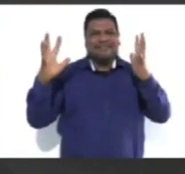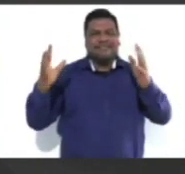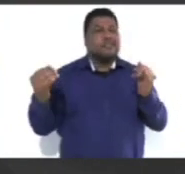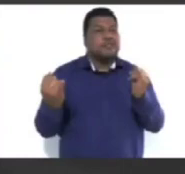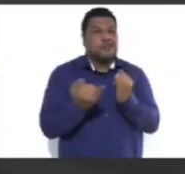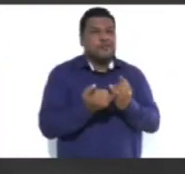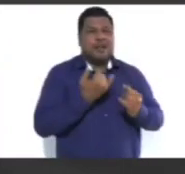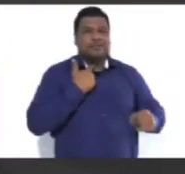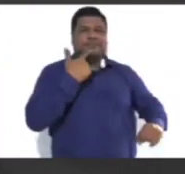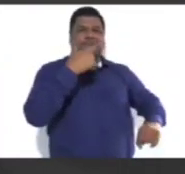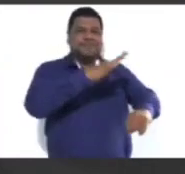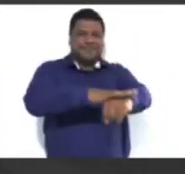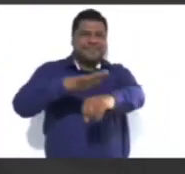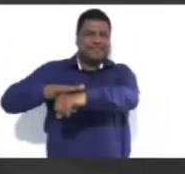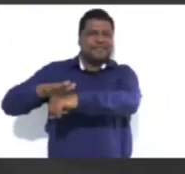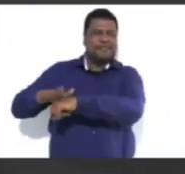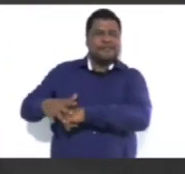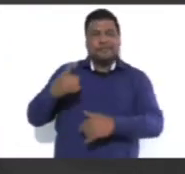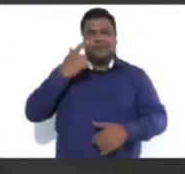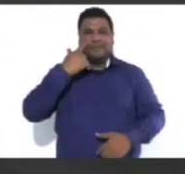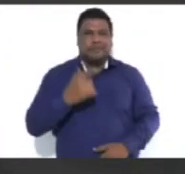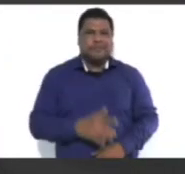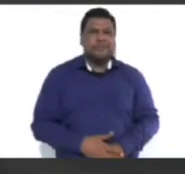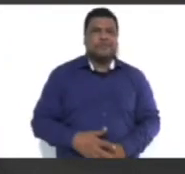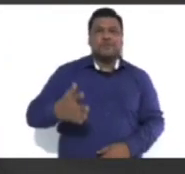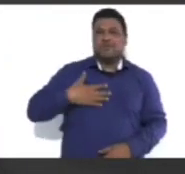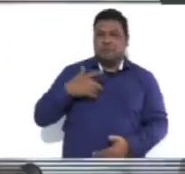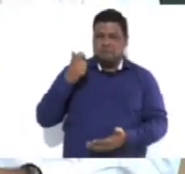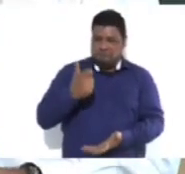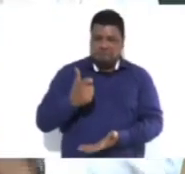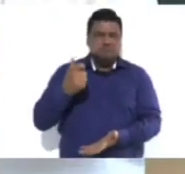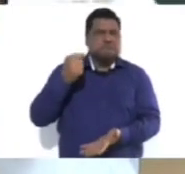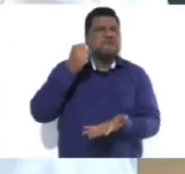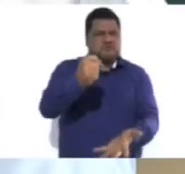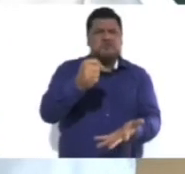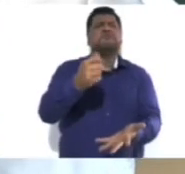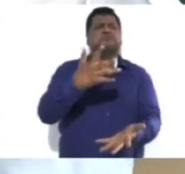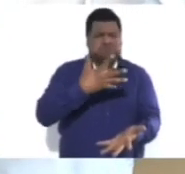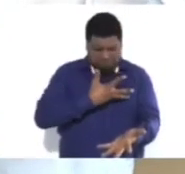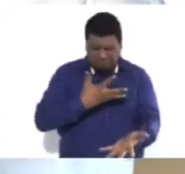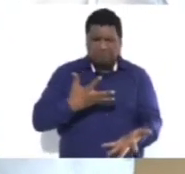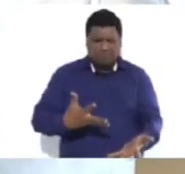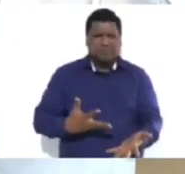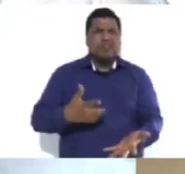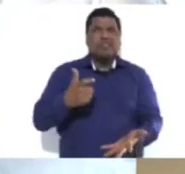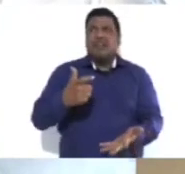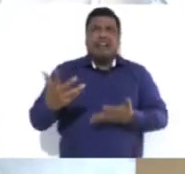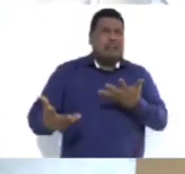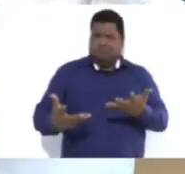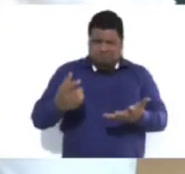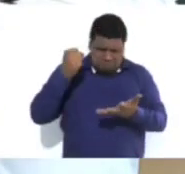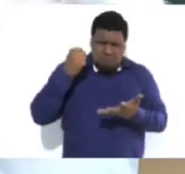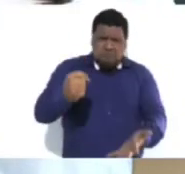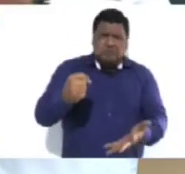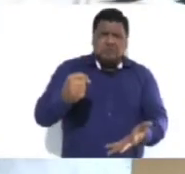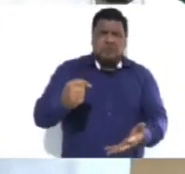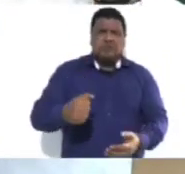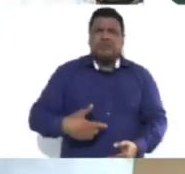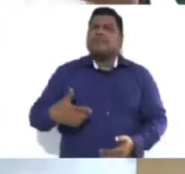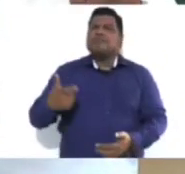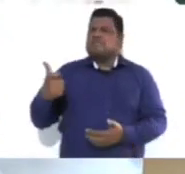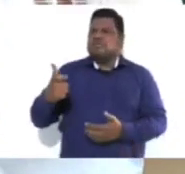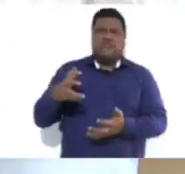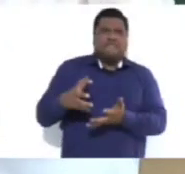También decirles que ya tenemos el presupuesto. No hay ningún problema. Cuando no hay